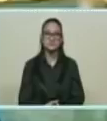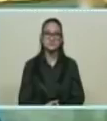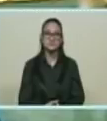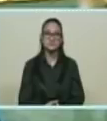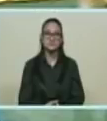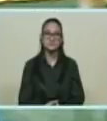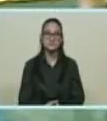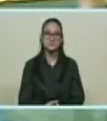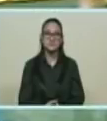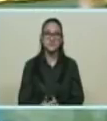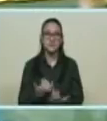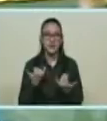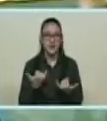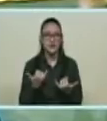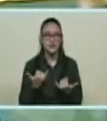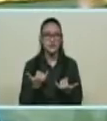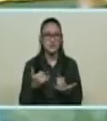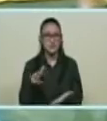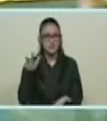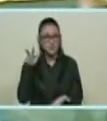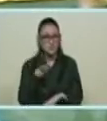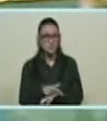Este campo nada más certificado